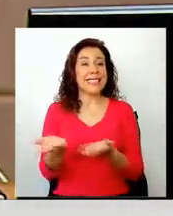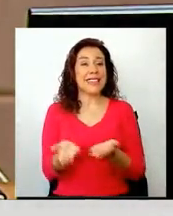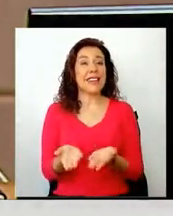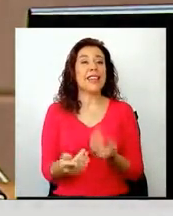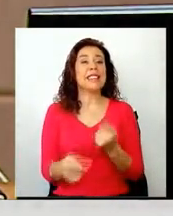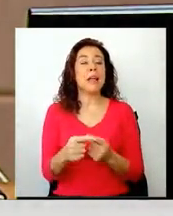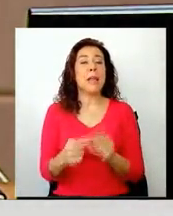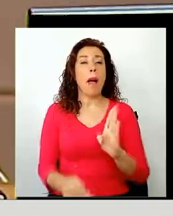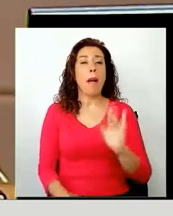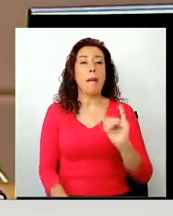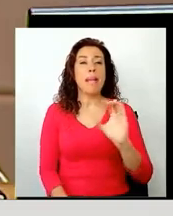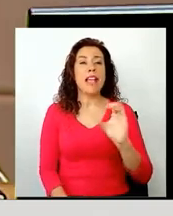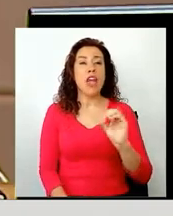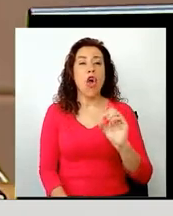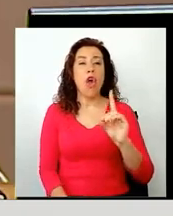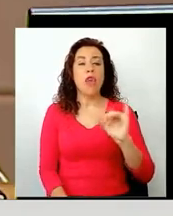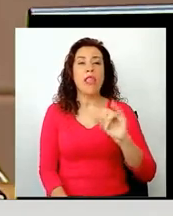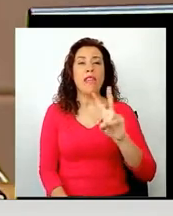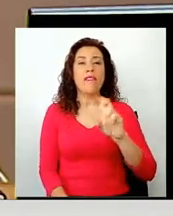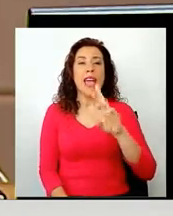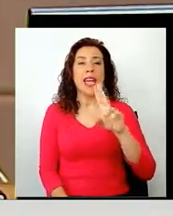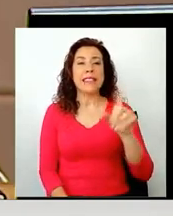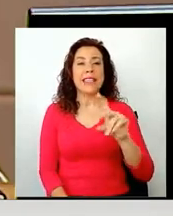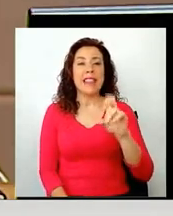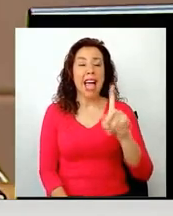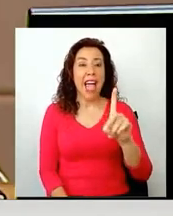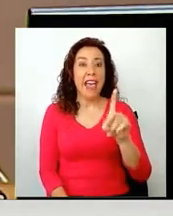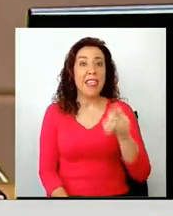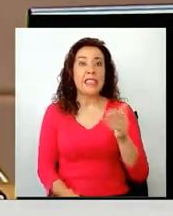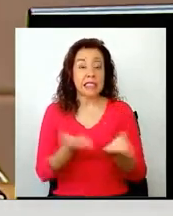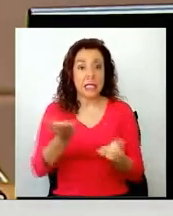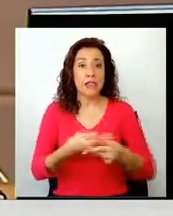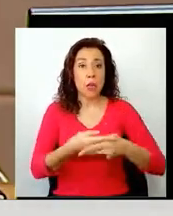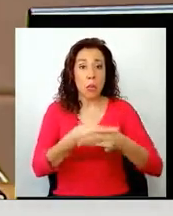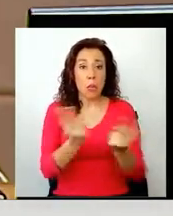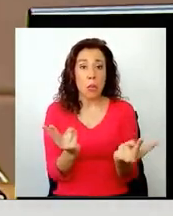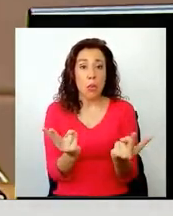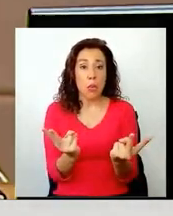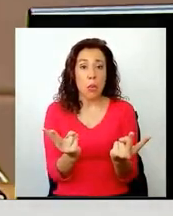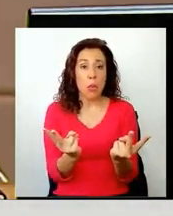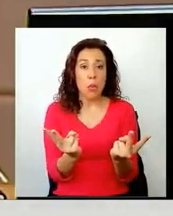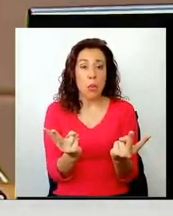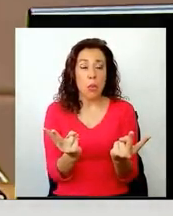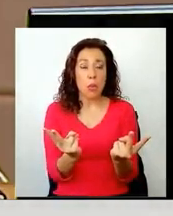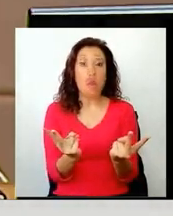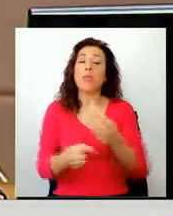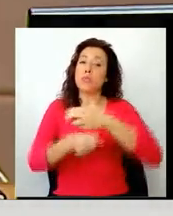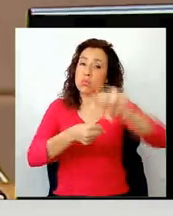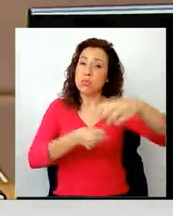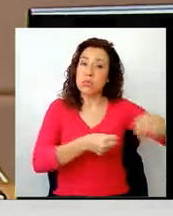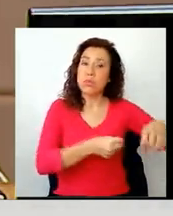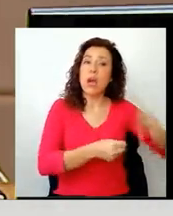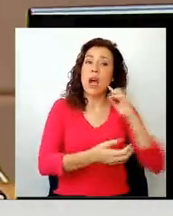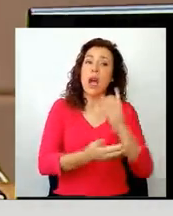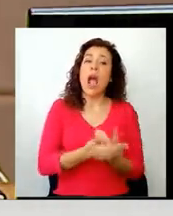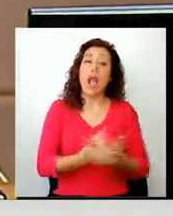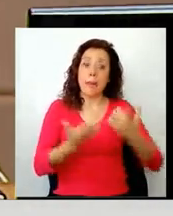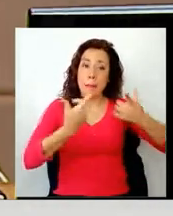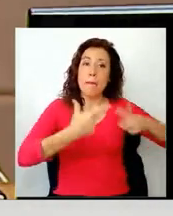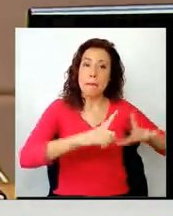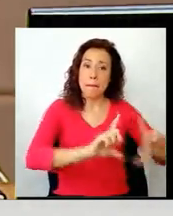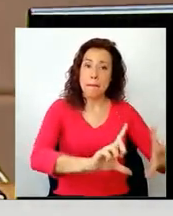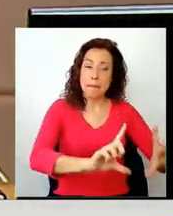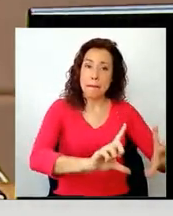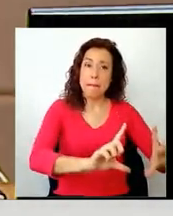áreas protegidas es un servicio público funcionalmente descentralizado dotado de personalidad jurídica de patrimonio